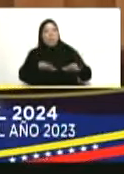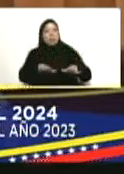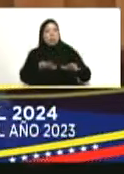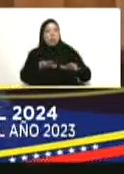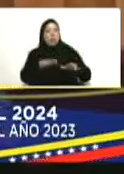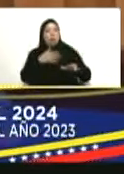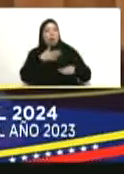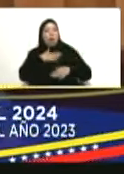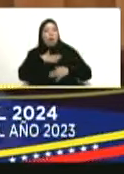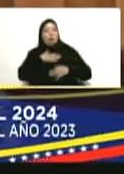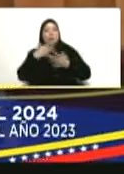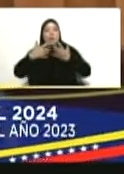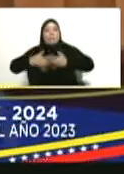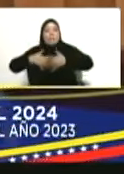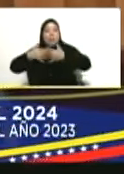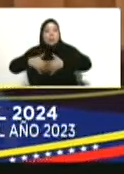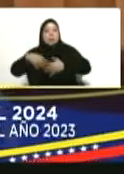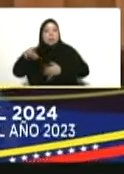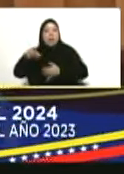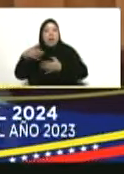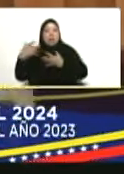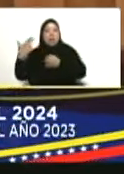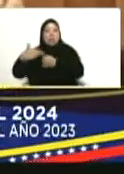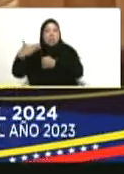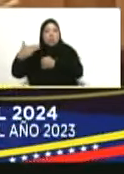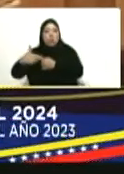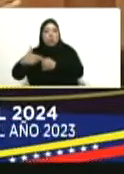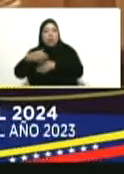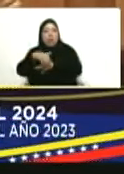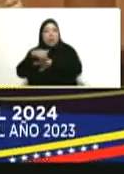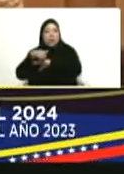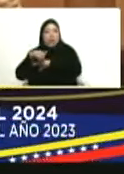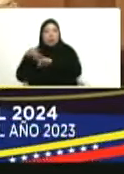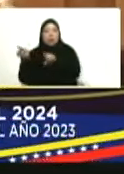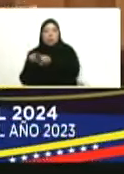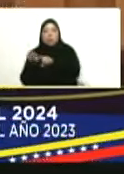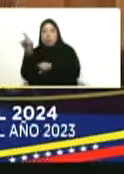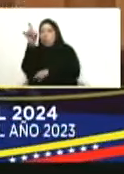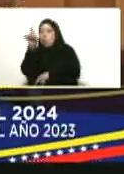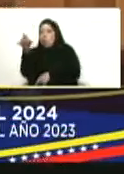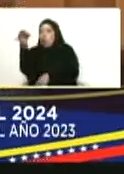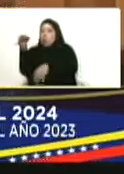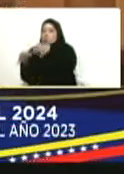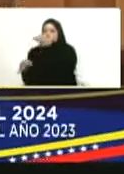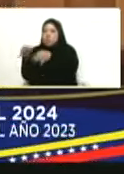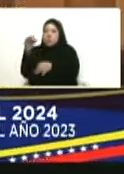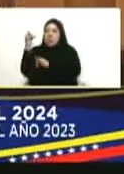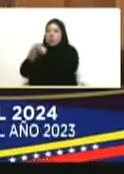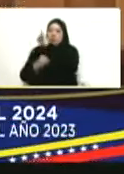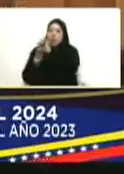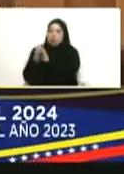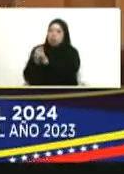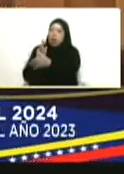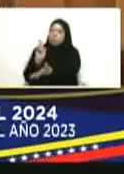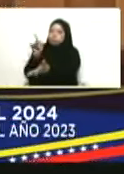La ExxonMobil y el gobierno de Guyana fueron a la Corte Internacional de Justicia. ¿O es que se olvidaron de eso?